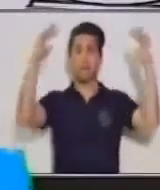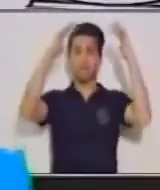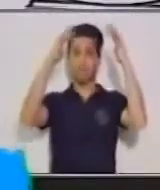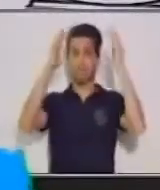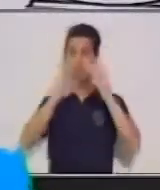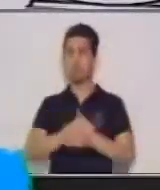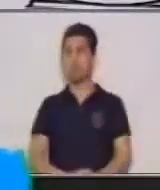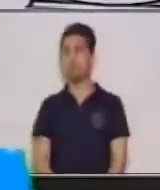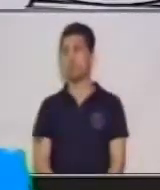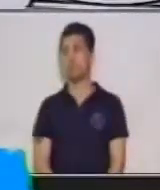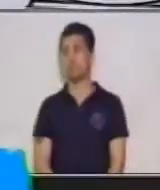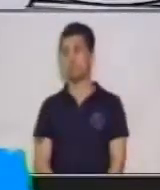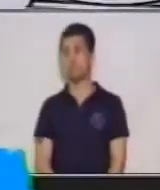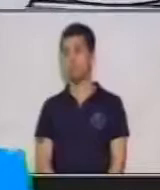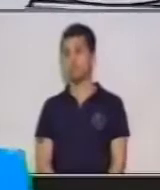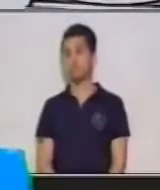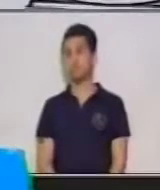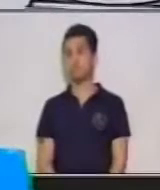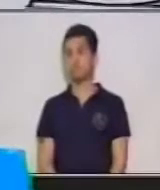siguiente óvalo.